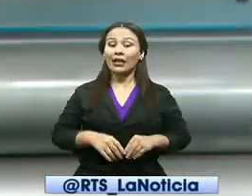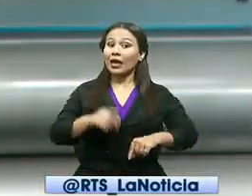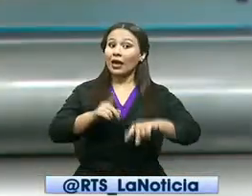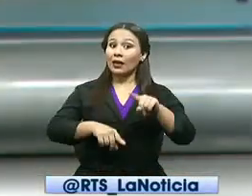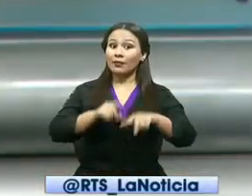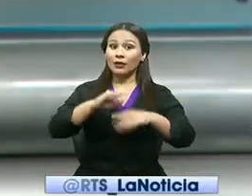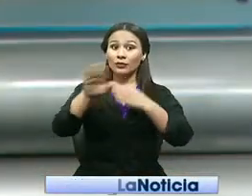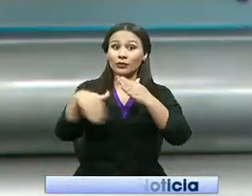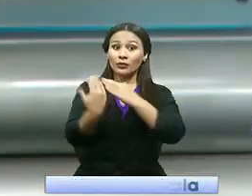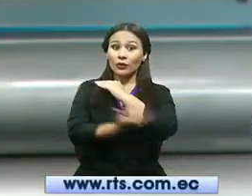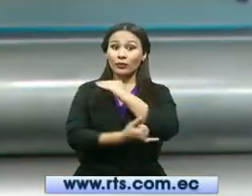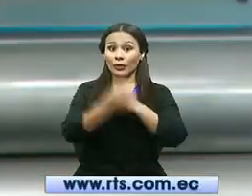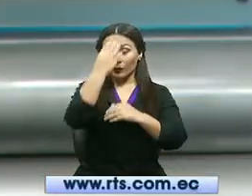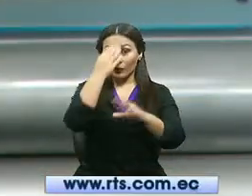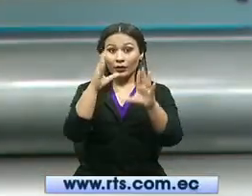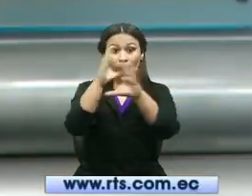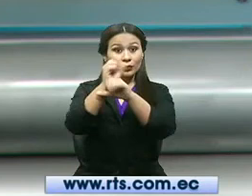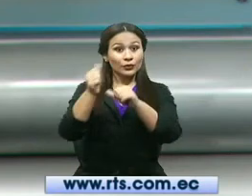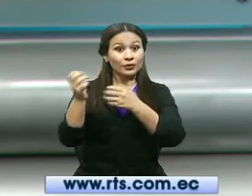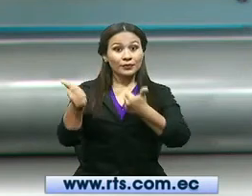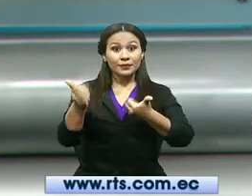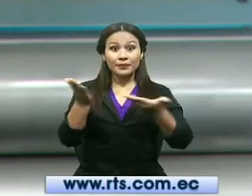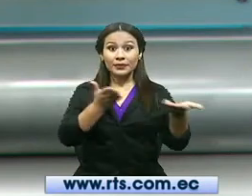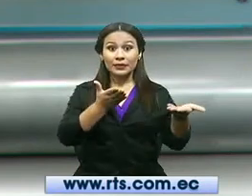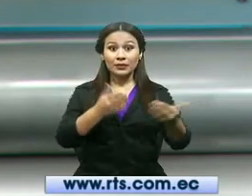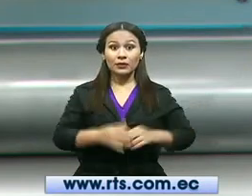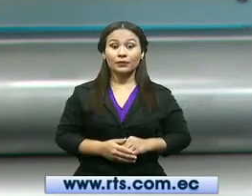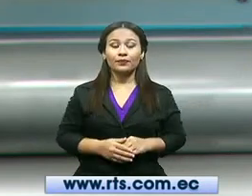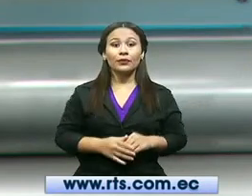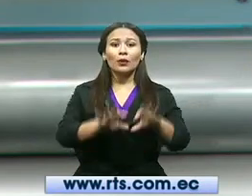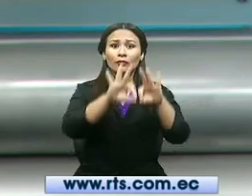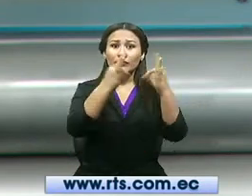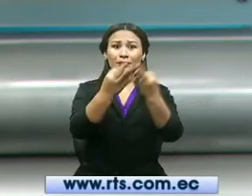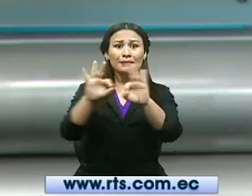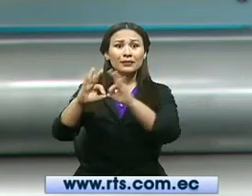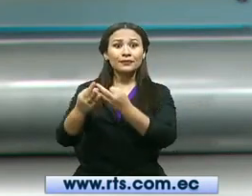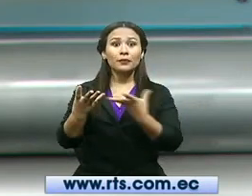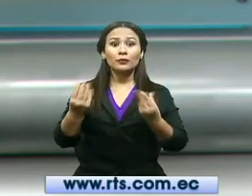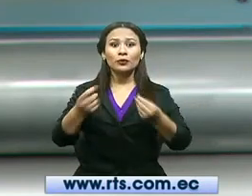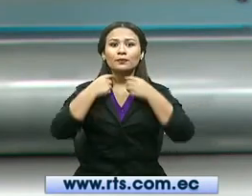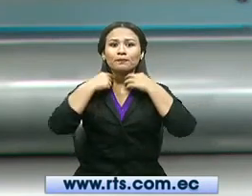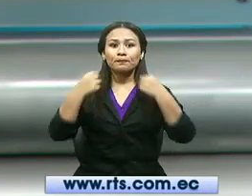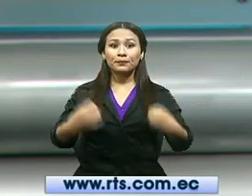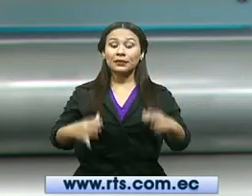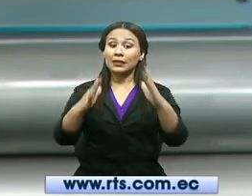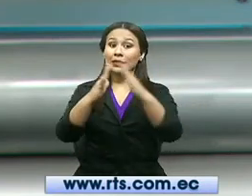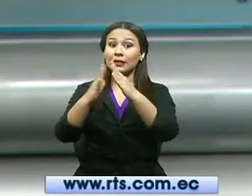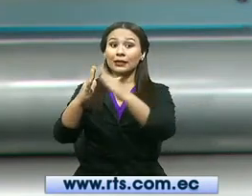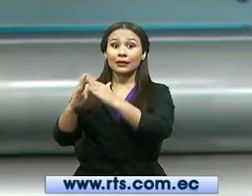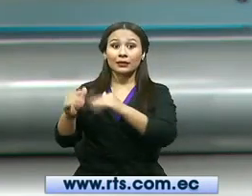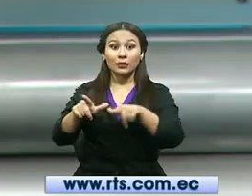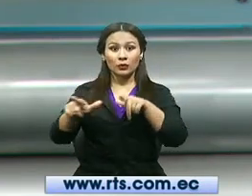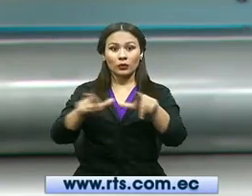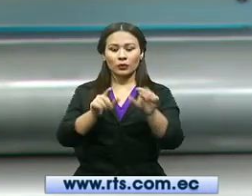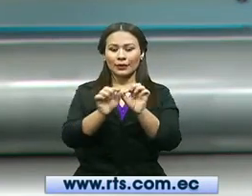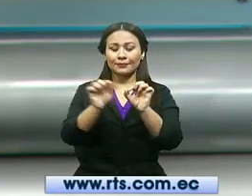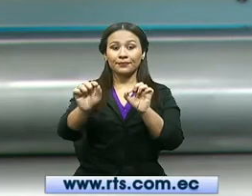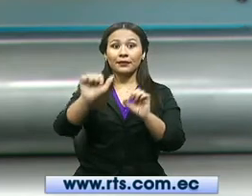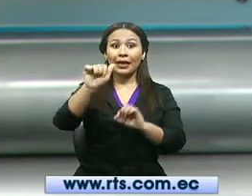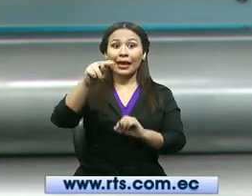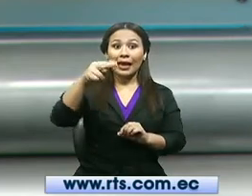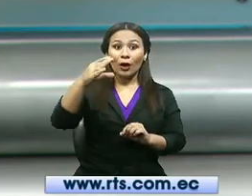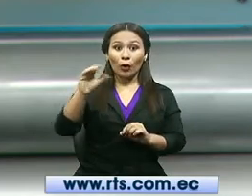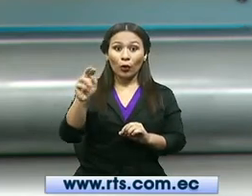Amigos de todo el país, buenas noches y bienvenidos. Varias familias que perdieron sus viviendas en los sitios Sancón y Miguelillo de